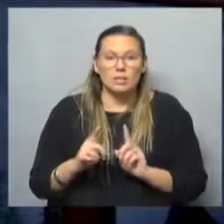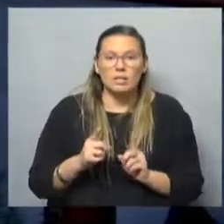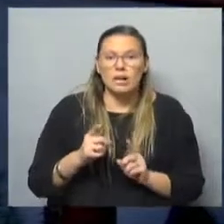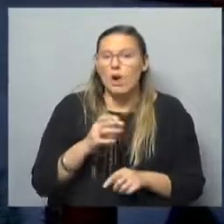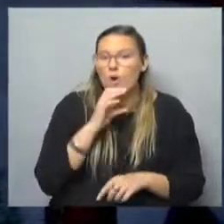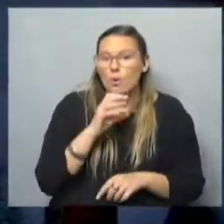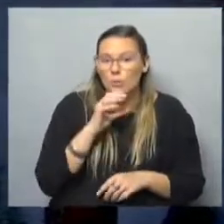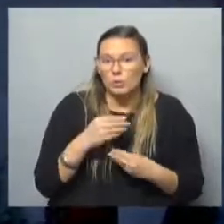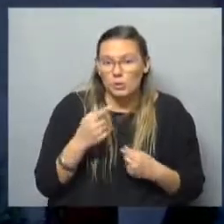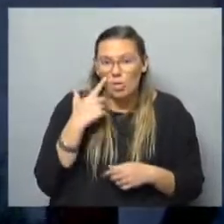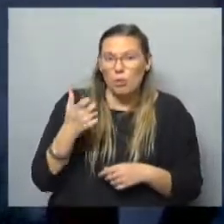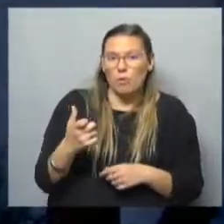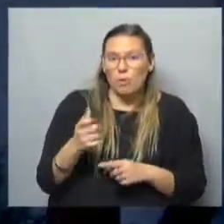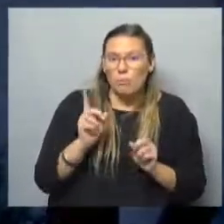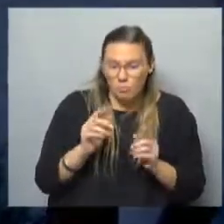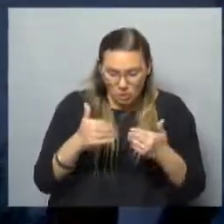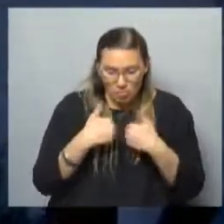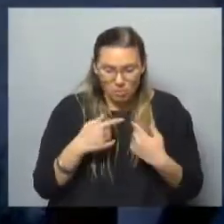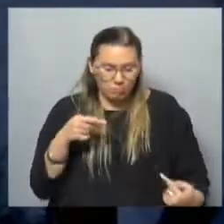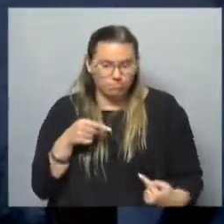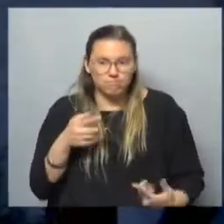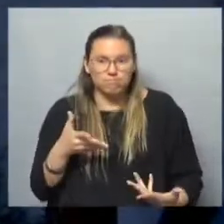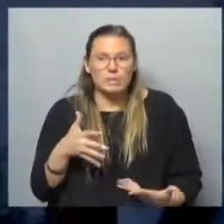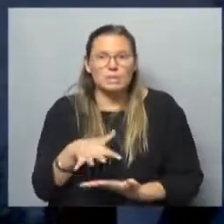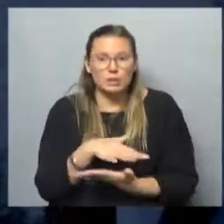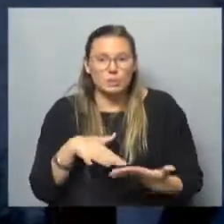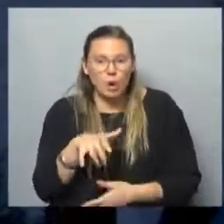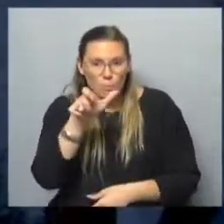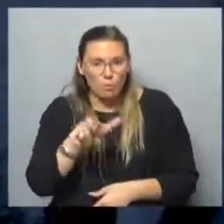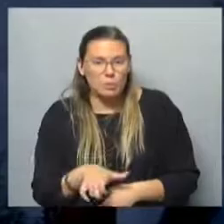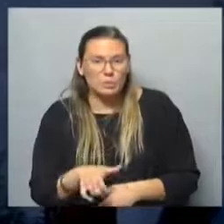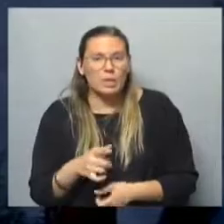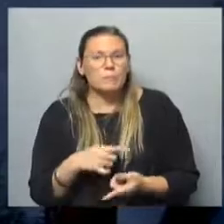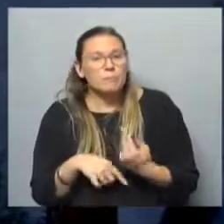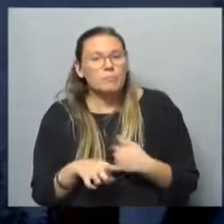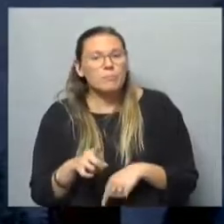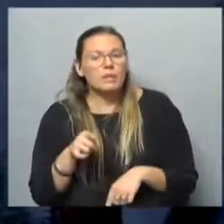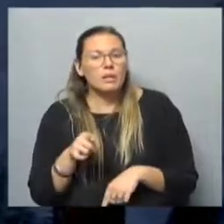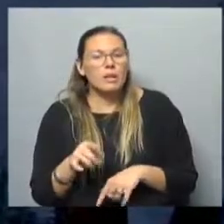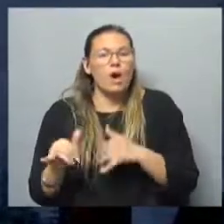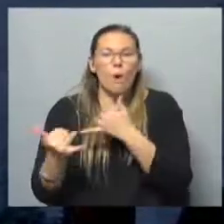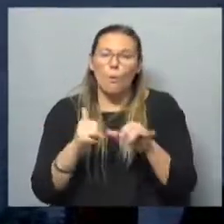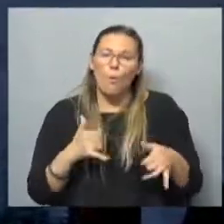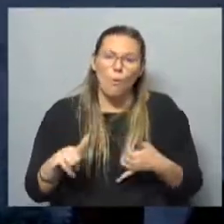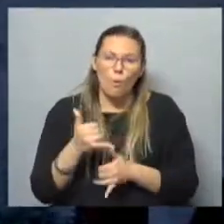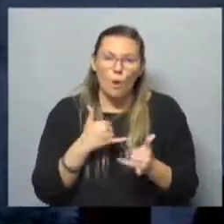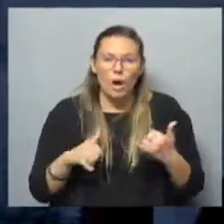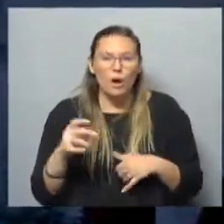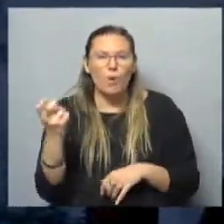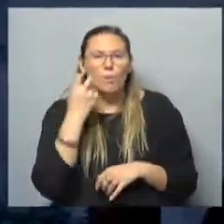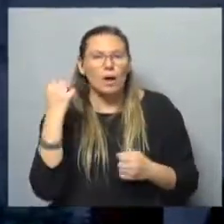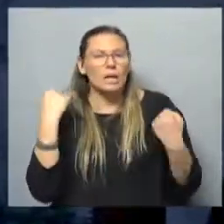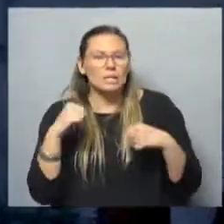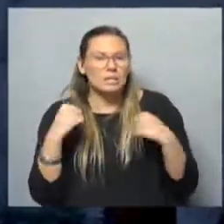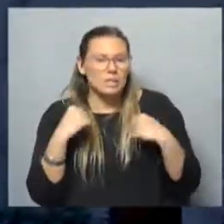es lo que nos hace dar cuenta de nuestras propias contradicciones, ¿no? Que tenemos como seres humanos. Entonces, a partir del juego, ir buscando en los ensayos